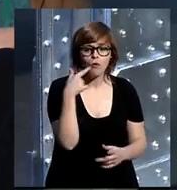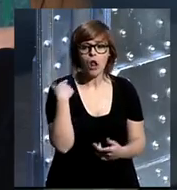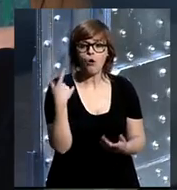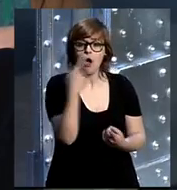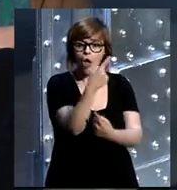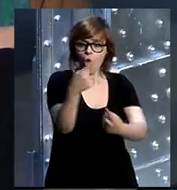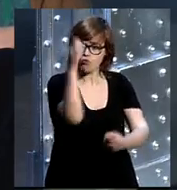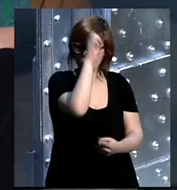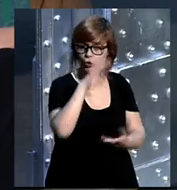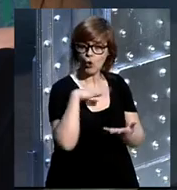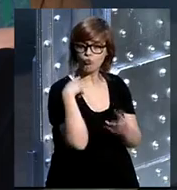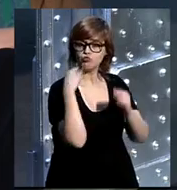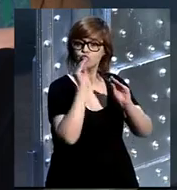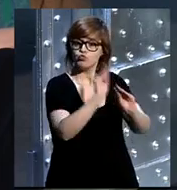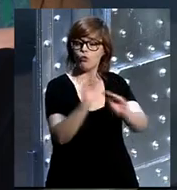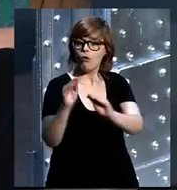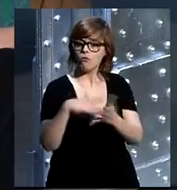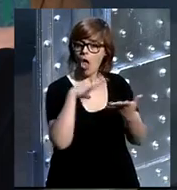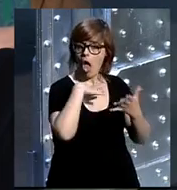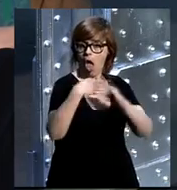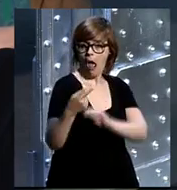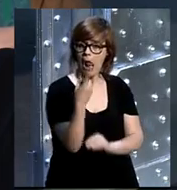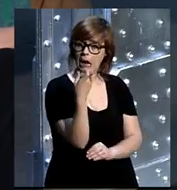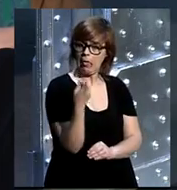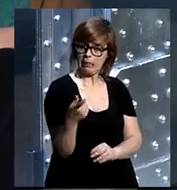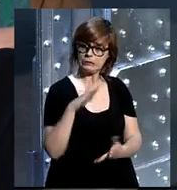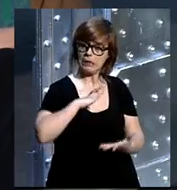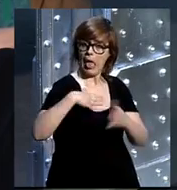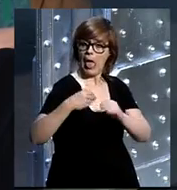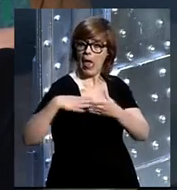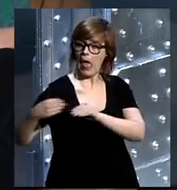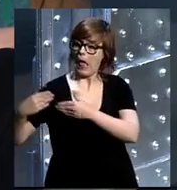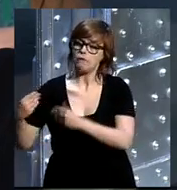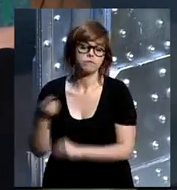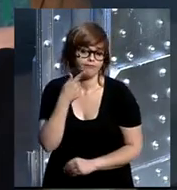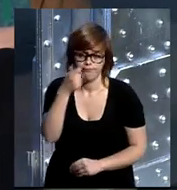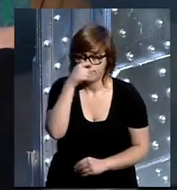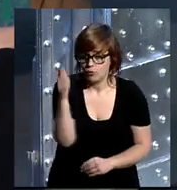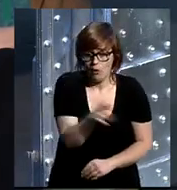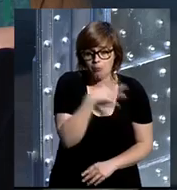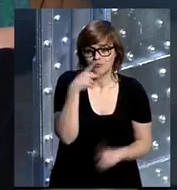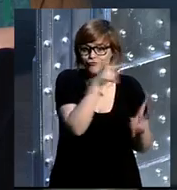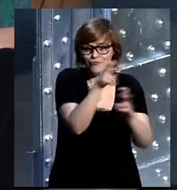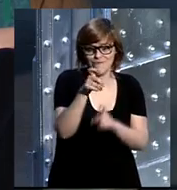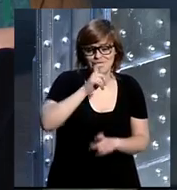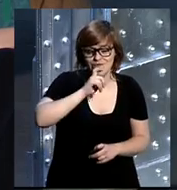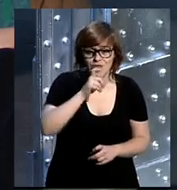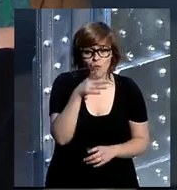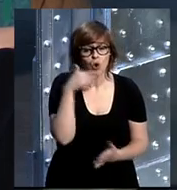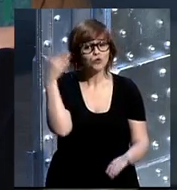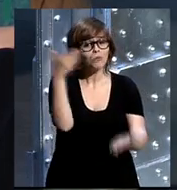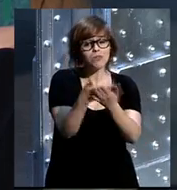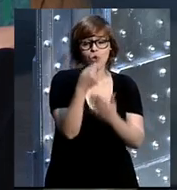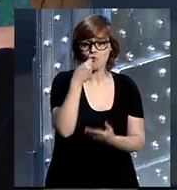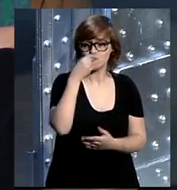pasando exclusivamente en función de los intereses que defiende, pues es un tema relativamente complicado. Entonces yo lo que pediría a los consumidores